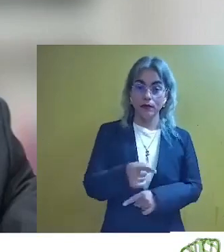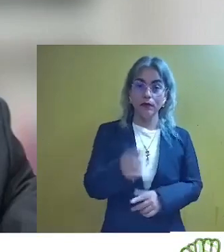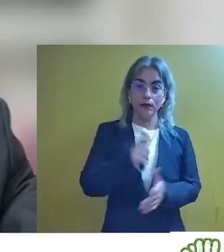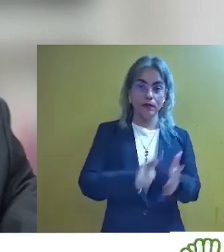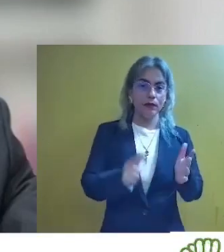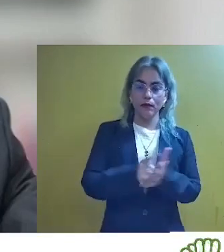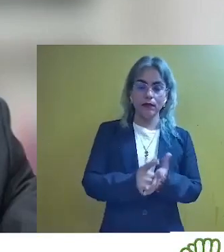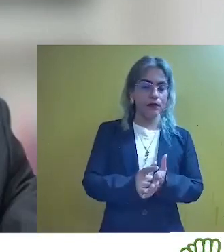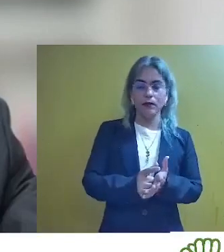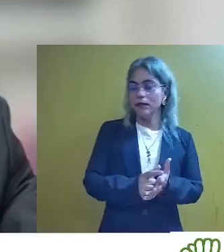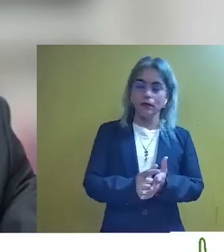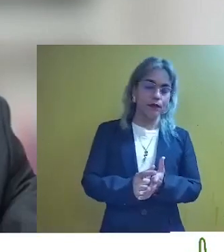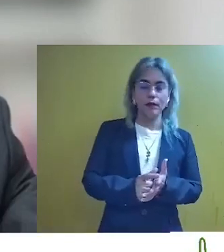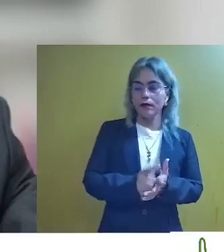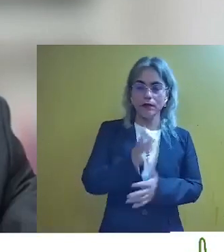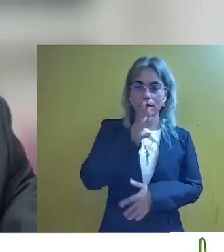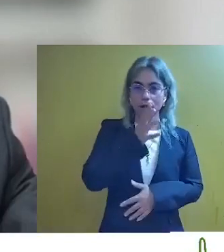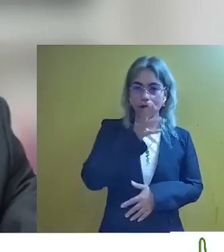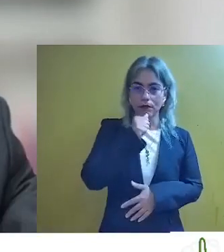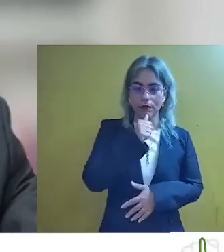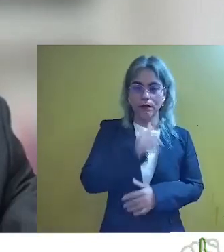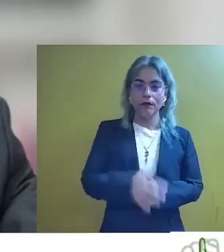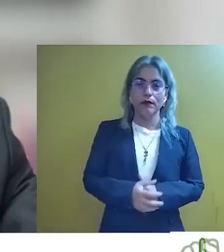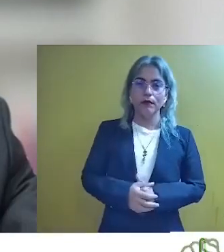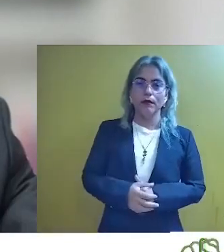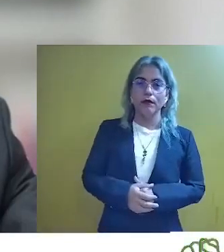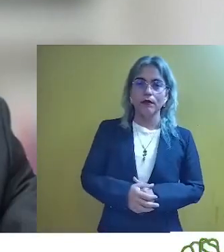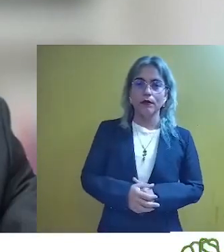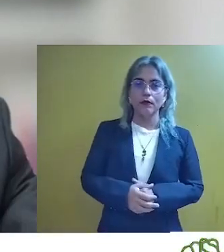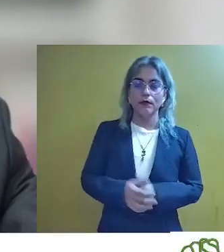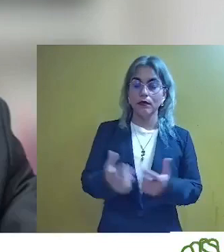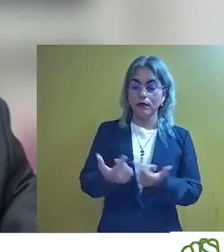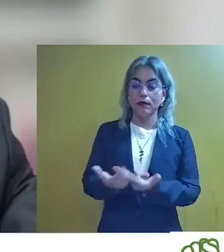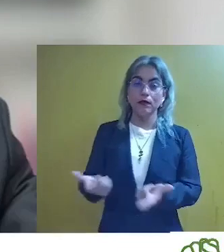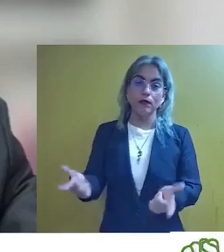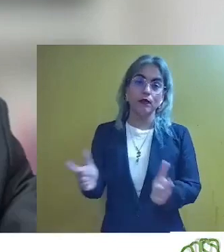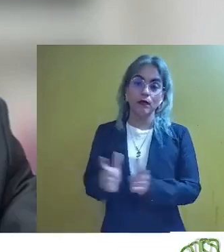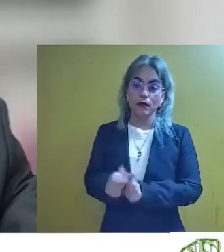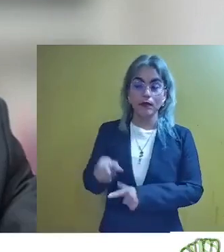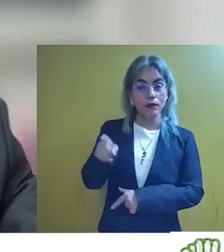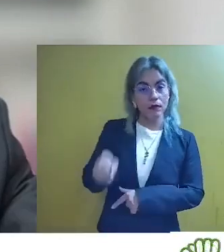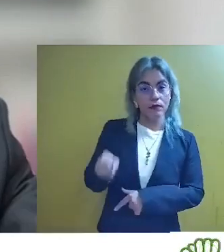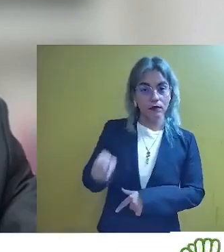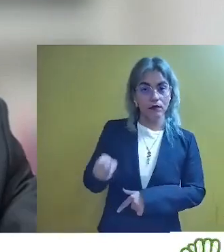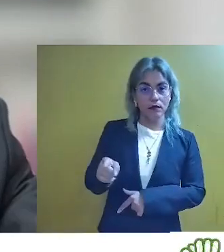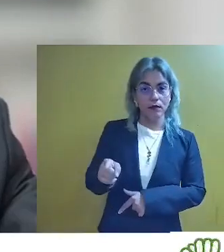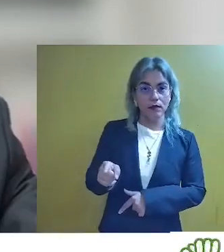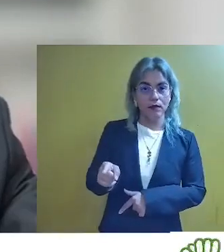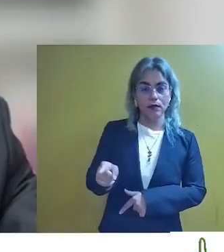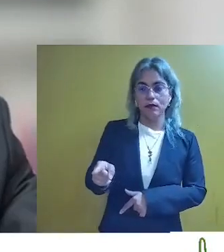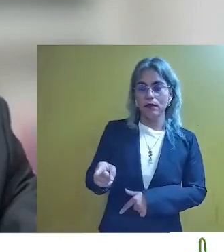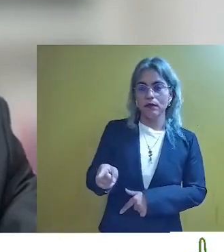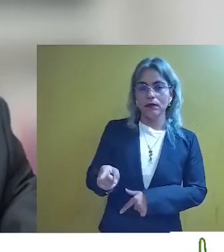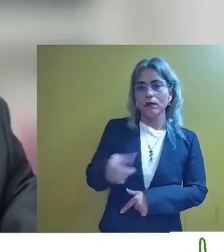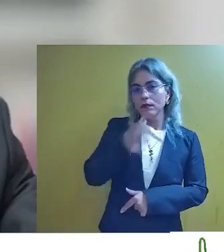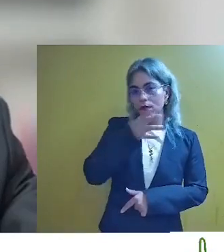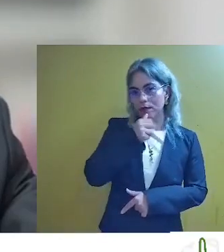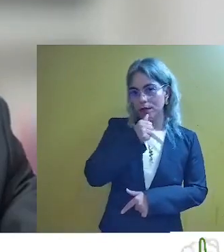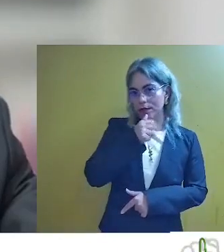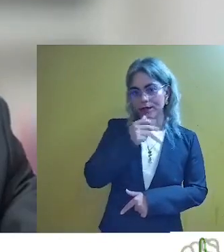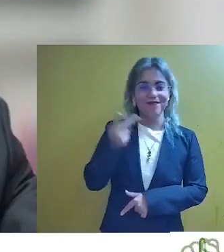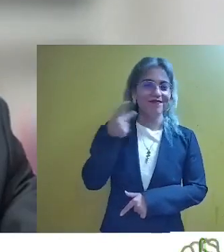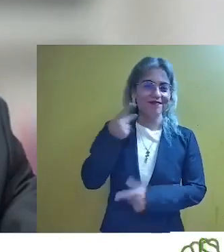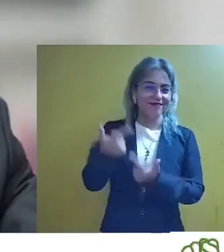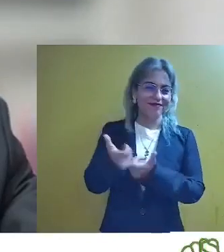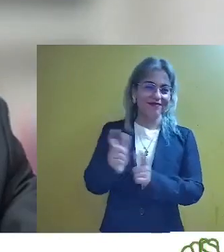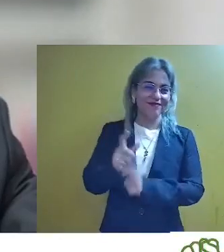resolución intrapartidista al haber sido emitida por un órgano partidista que carece de competencia para ello, así como cualquier otro acto